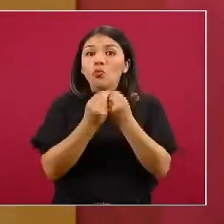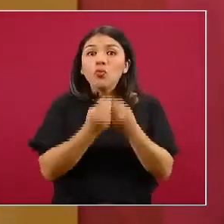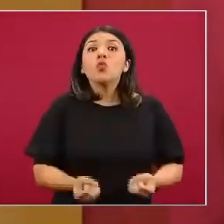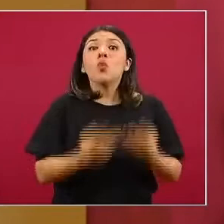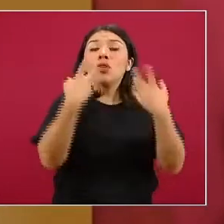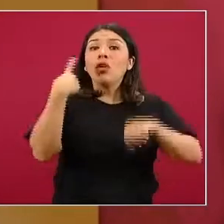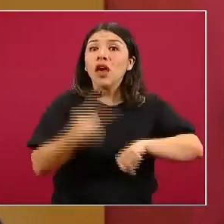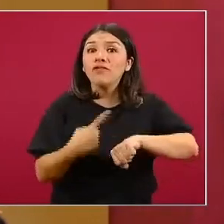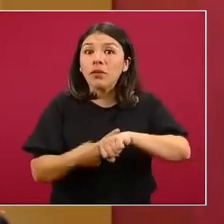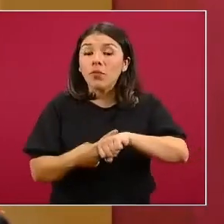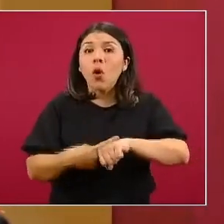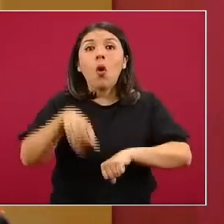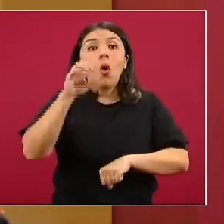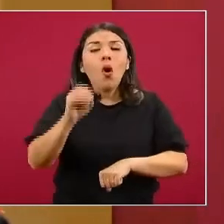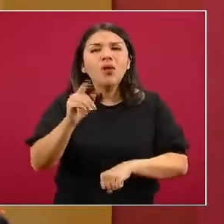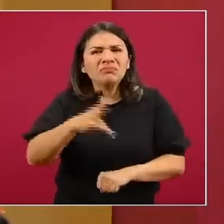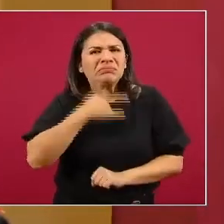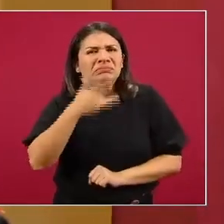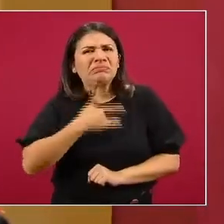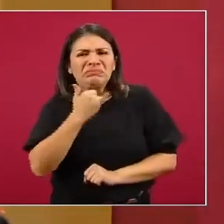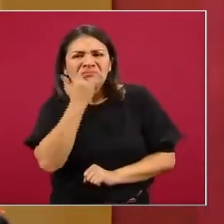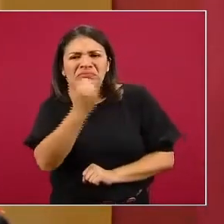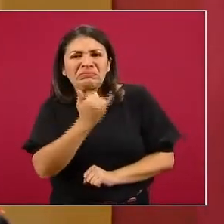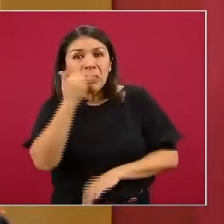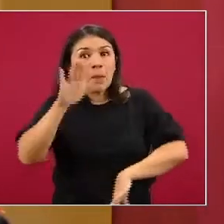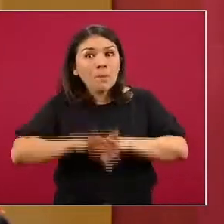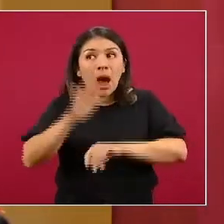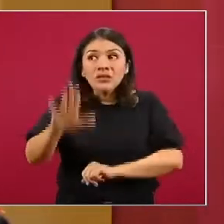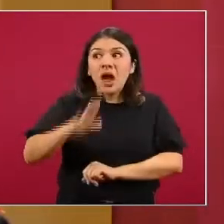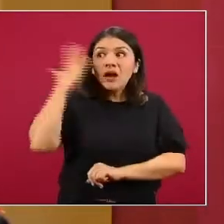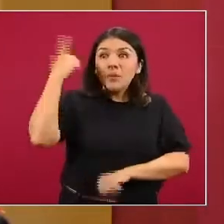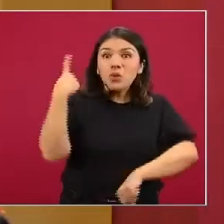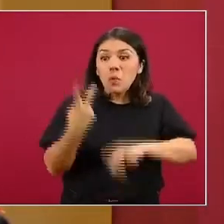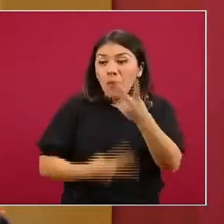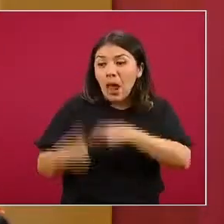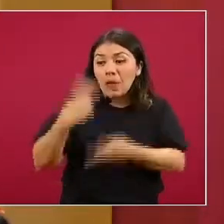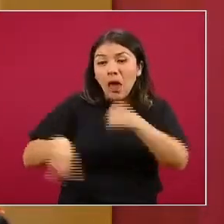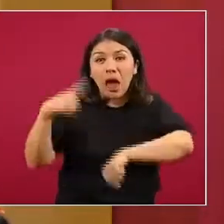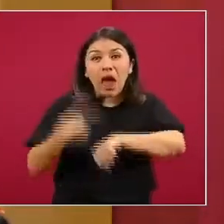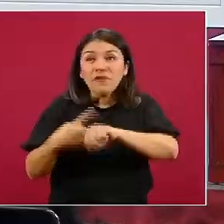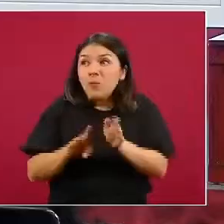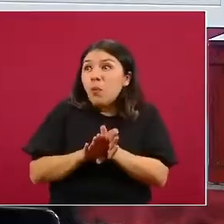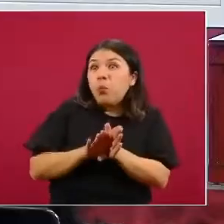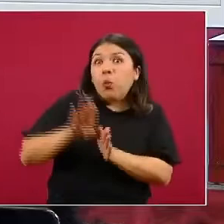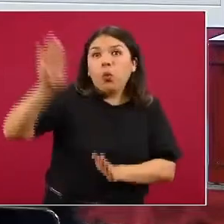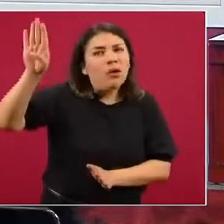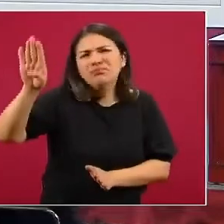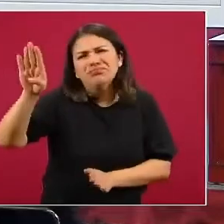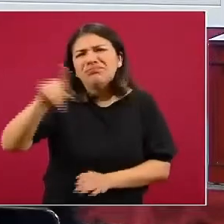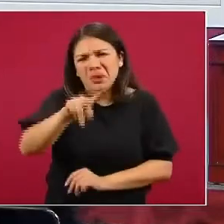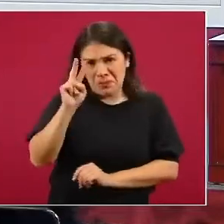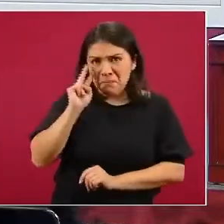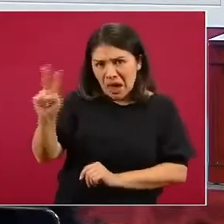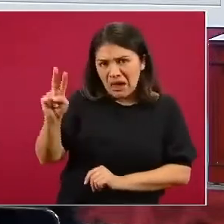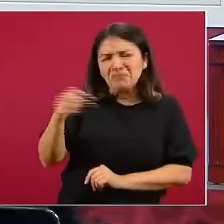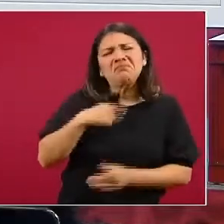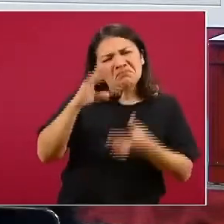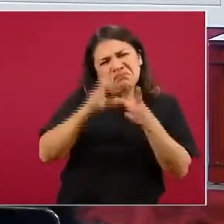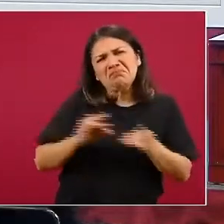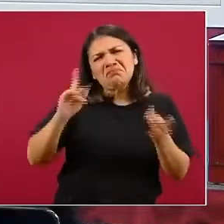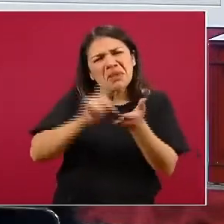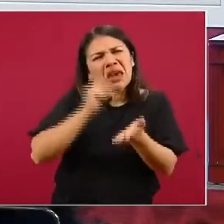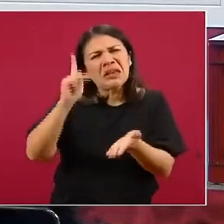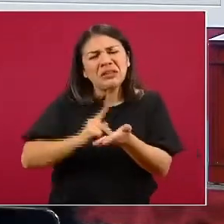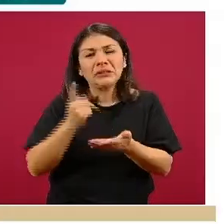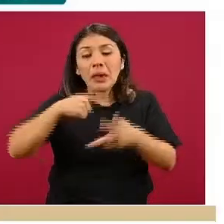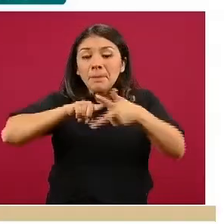como que existe una trayectoria acelerada de la epidemia o cada vez mayor. Como se puede ver aquí, y lo hemos comentado,